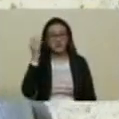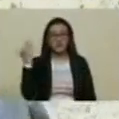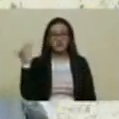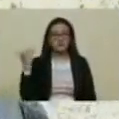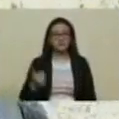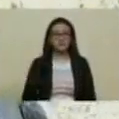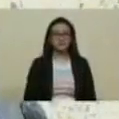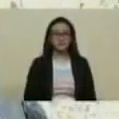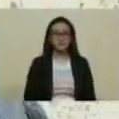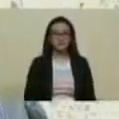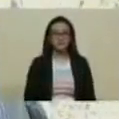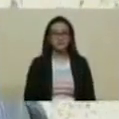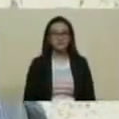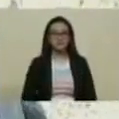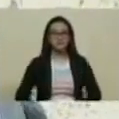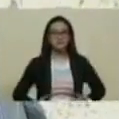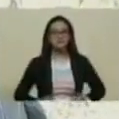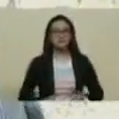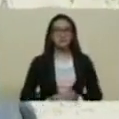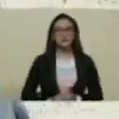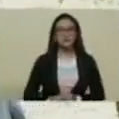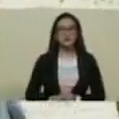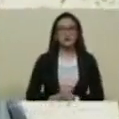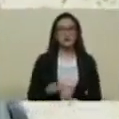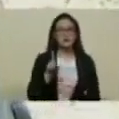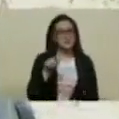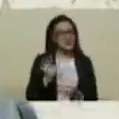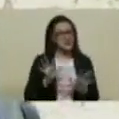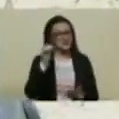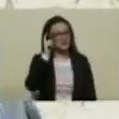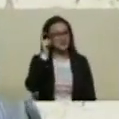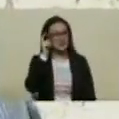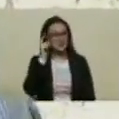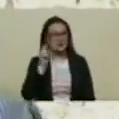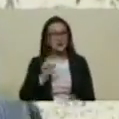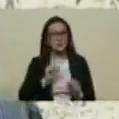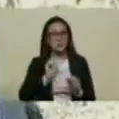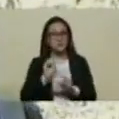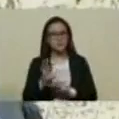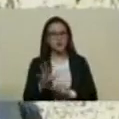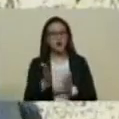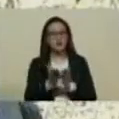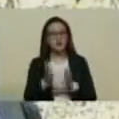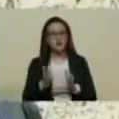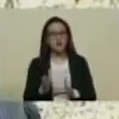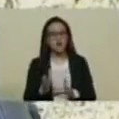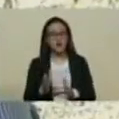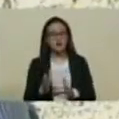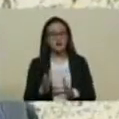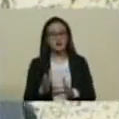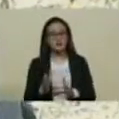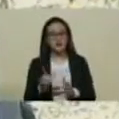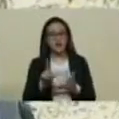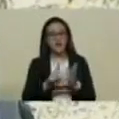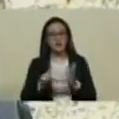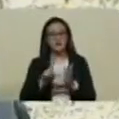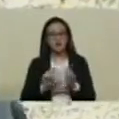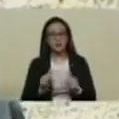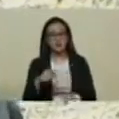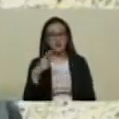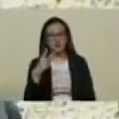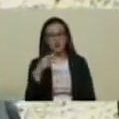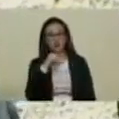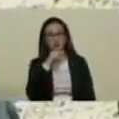Y también en los 15 días que restan vamos también a estar transfiriendo a los estudiantes de educación media que comienzan el 2 de